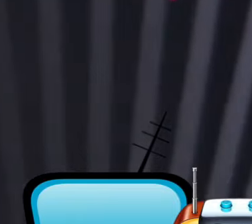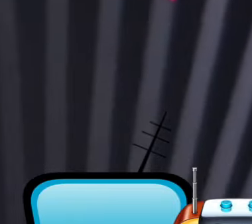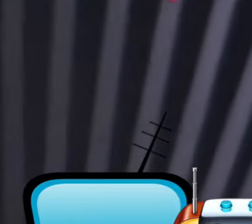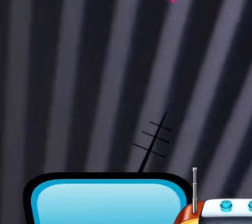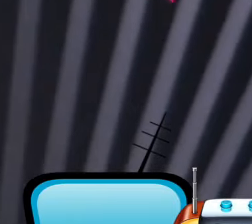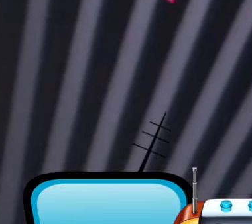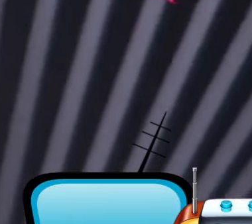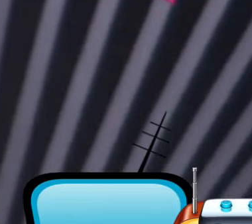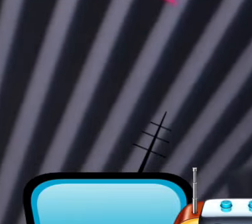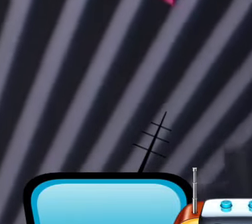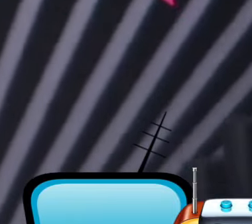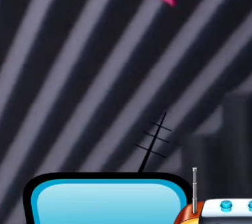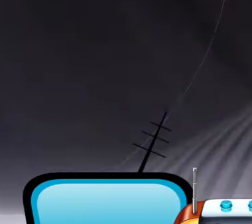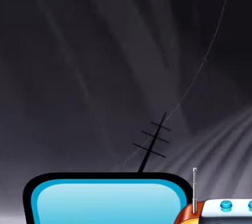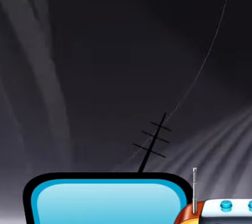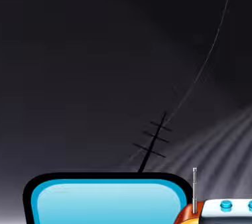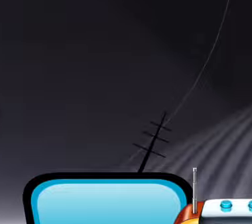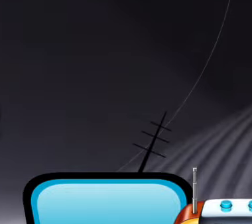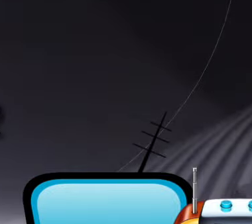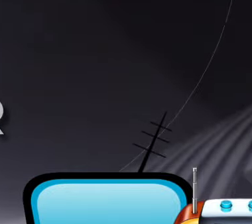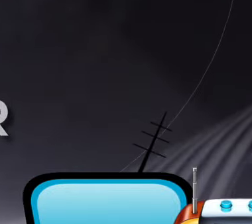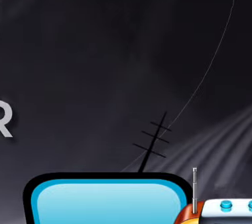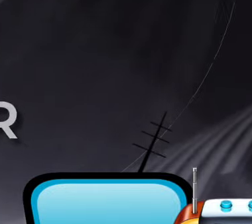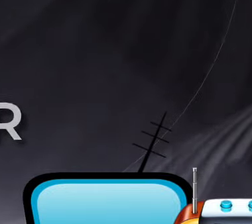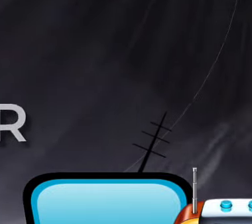es de Arely Paz.